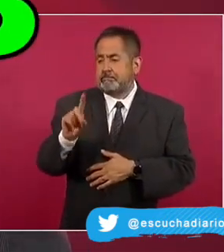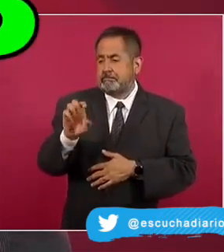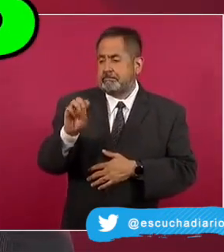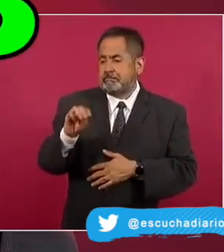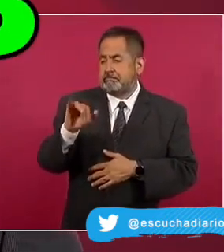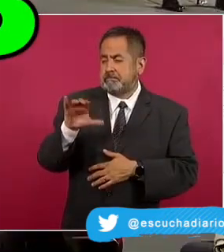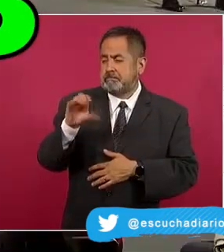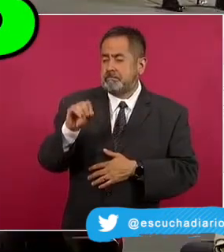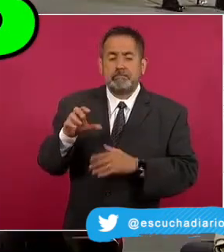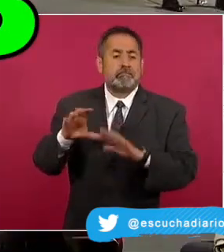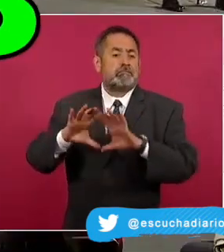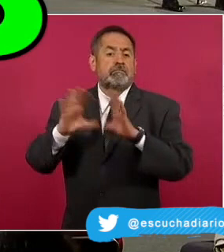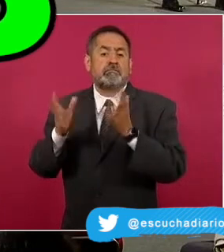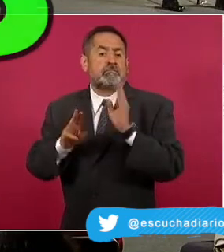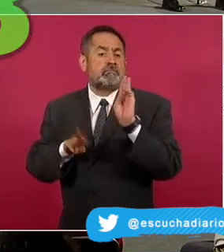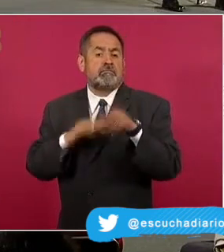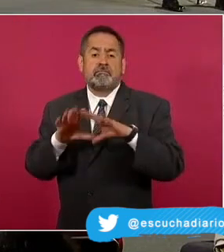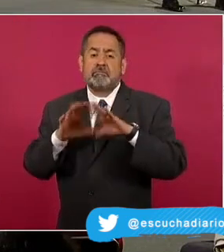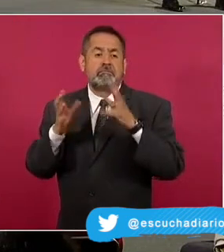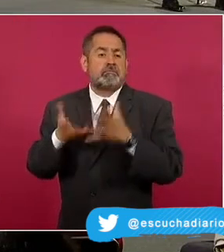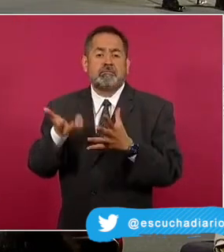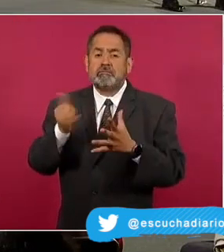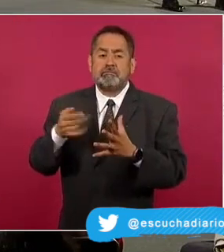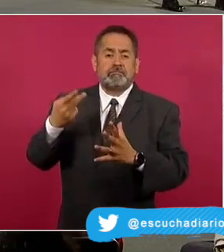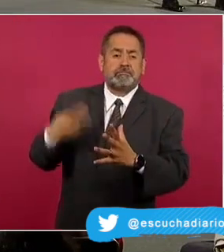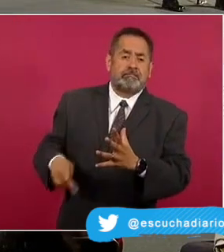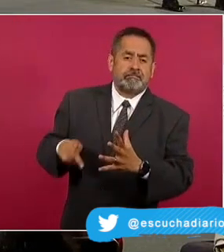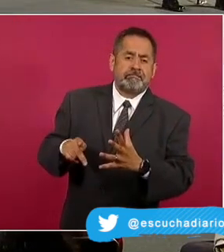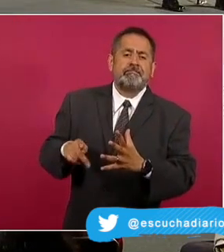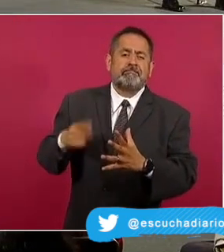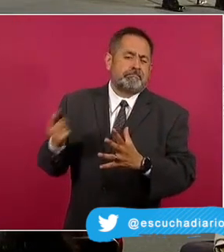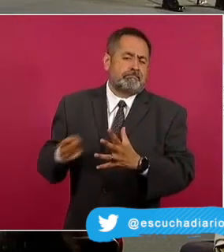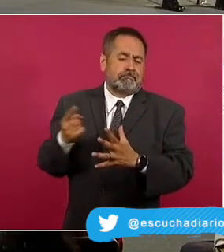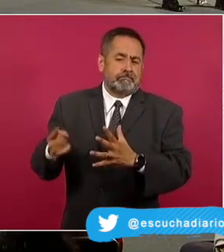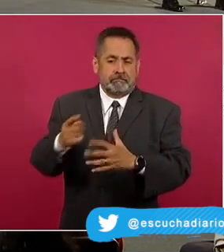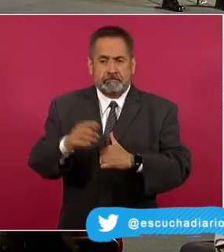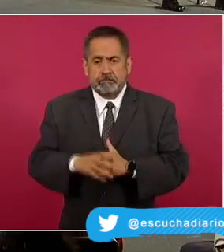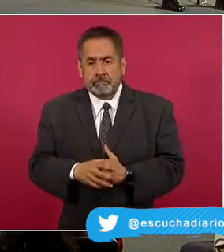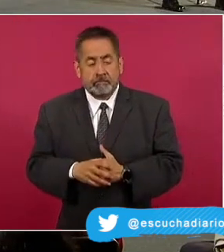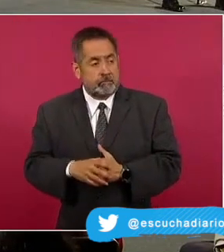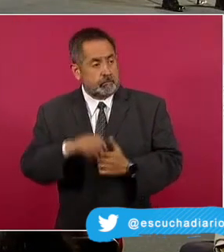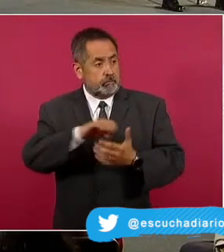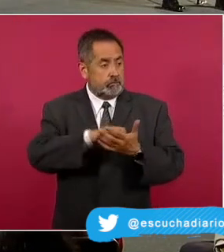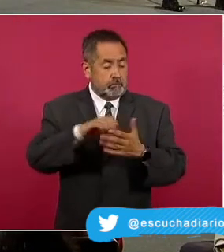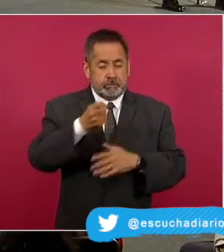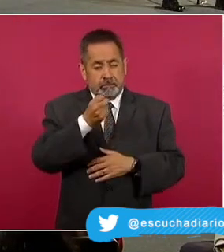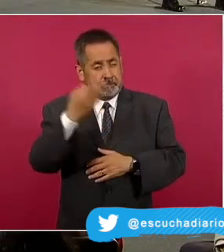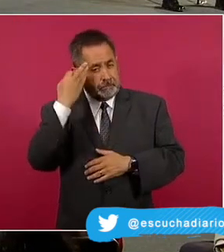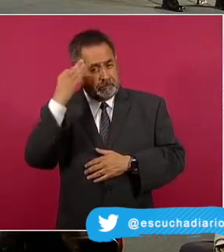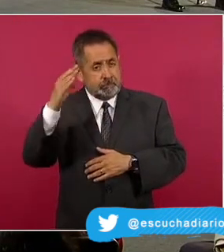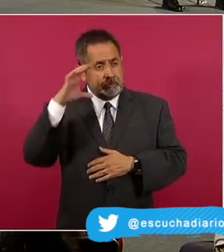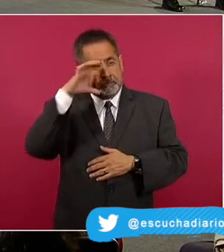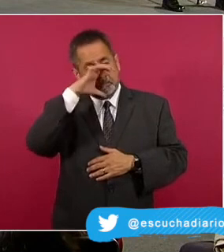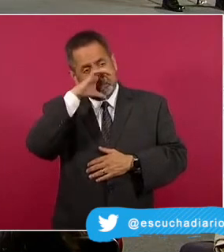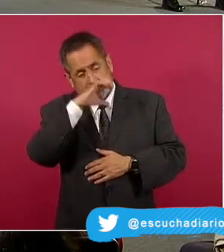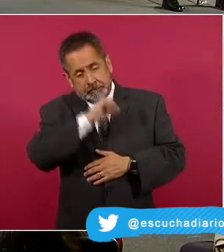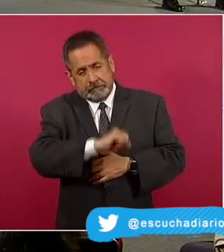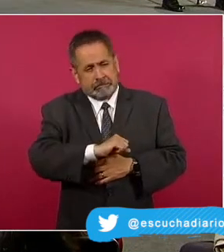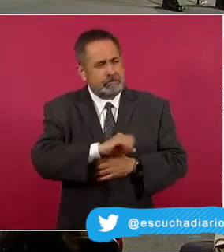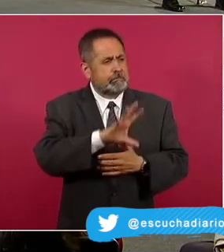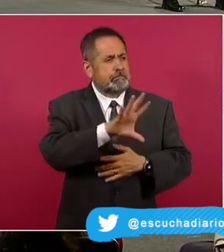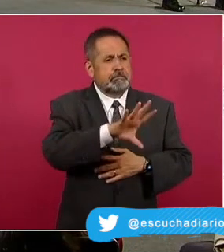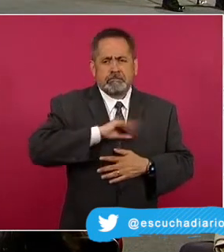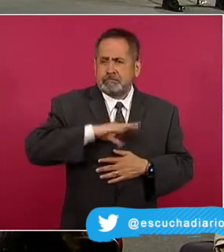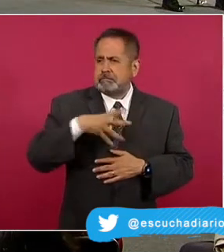2,678 casos menos que ayer. En México se cuenta con disponibilidad de 97% en camas generales y 99%